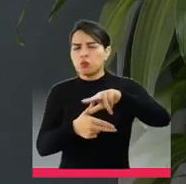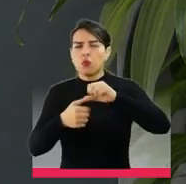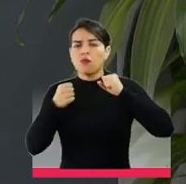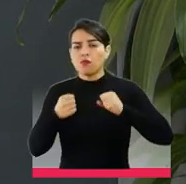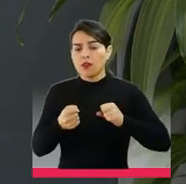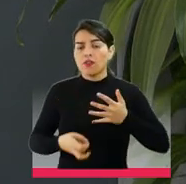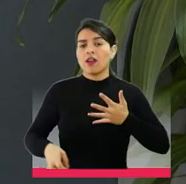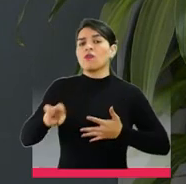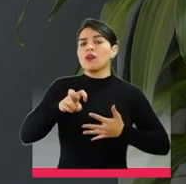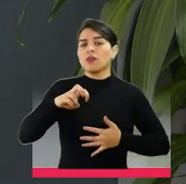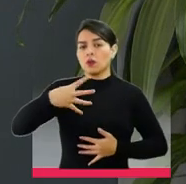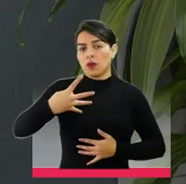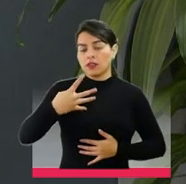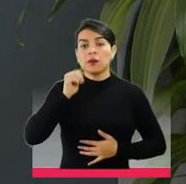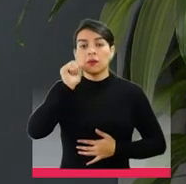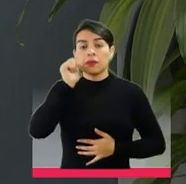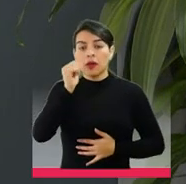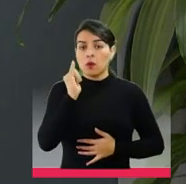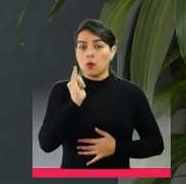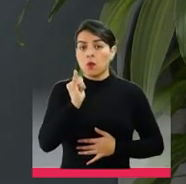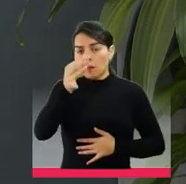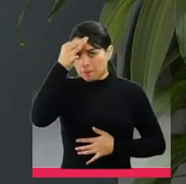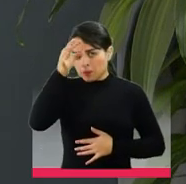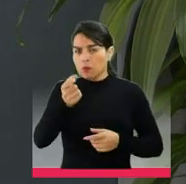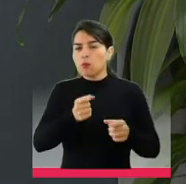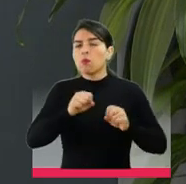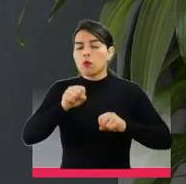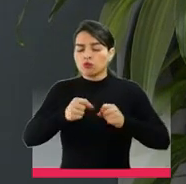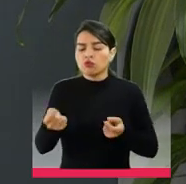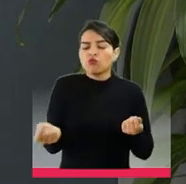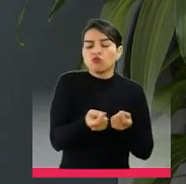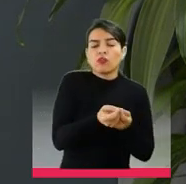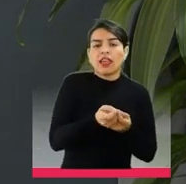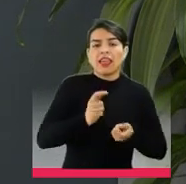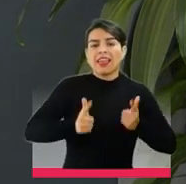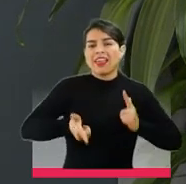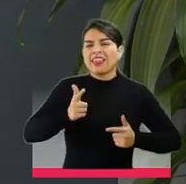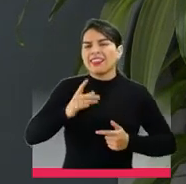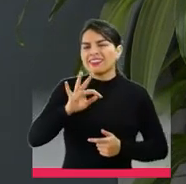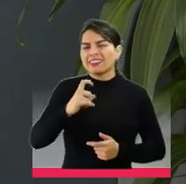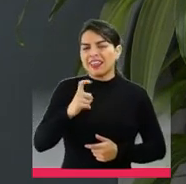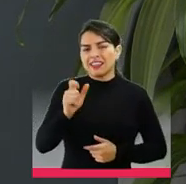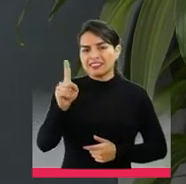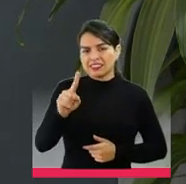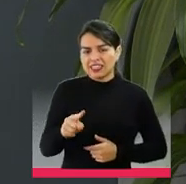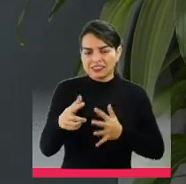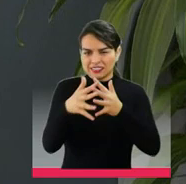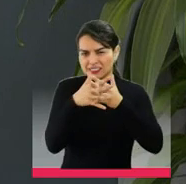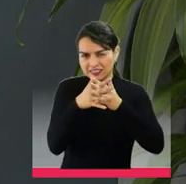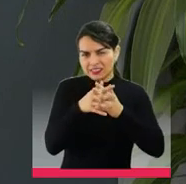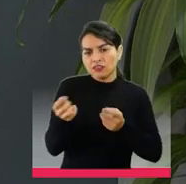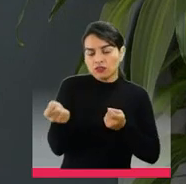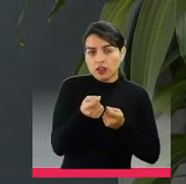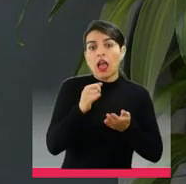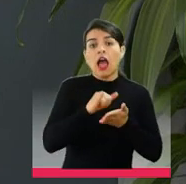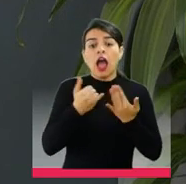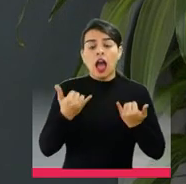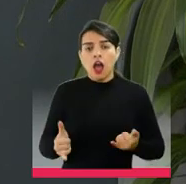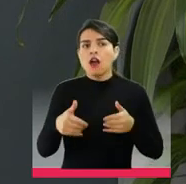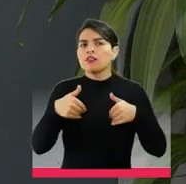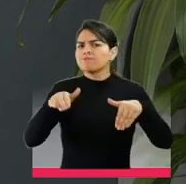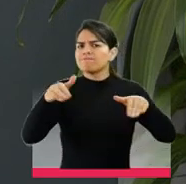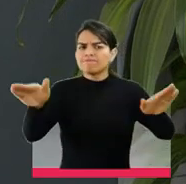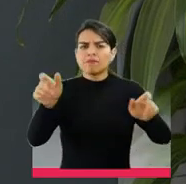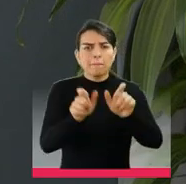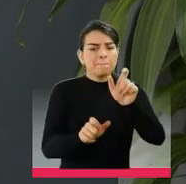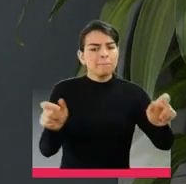espera que mañana jueves se acerque a la frontera entre Texas y Luisiana. Por ahora, se ordenó la evacuación obligatoria de más de 400.000 habitantes en